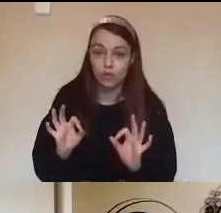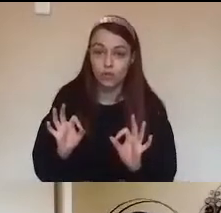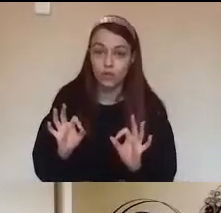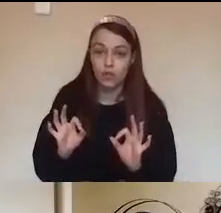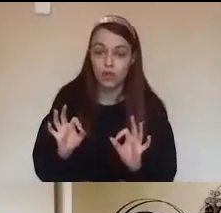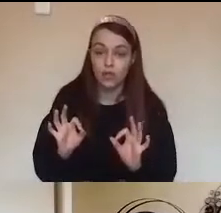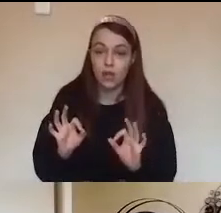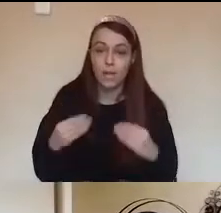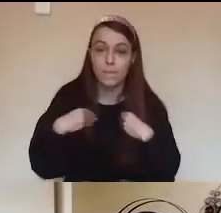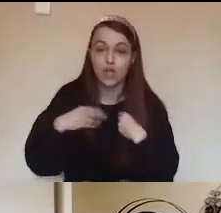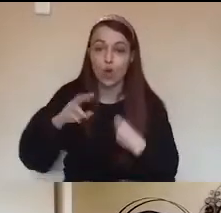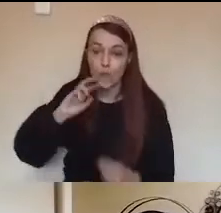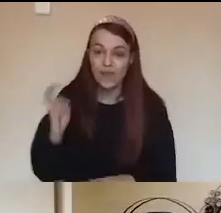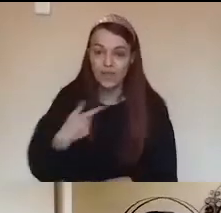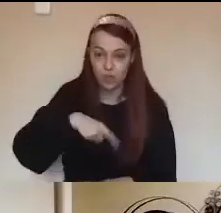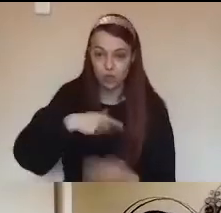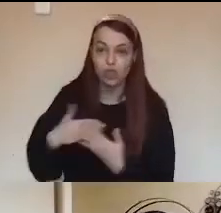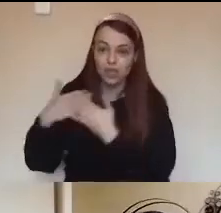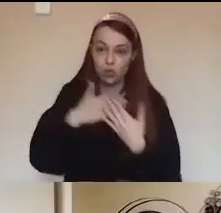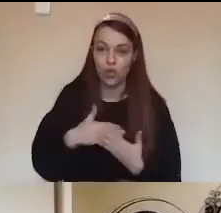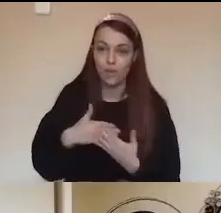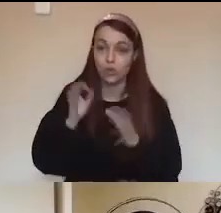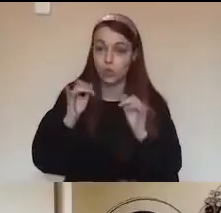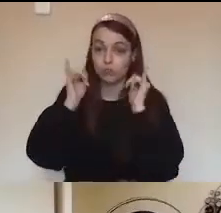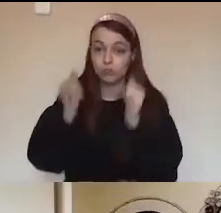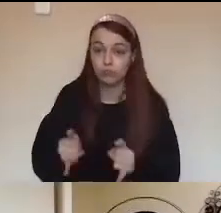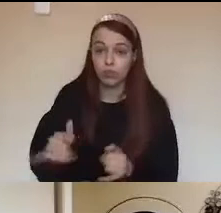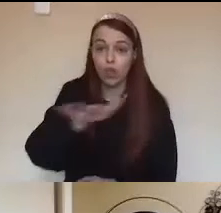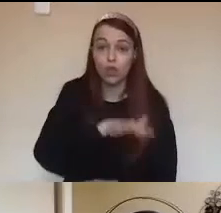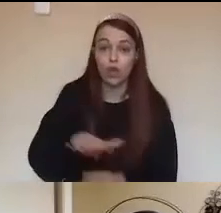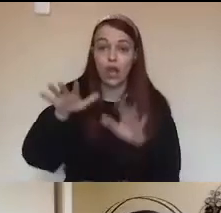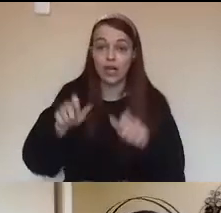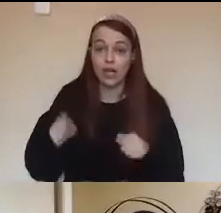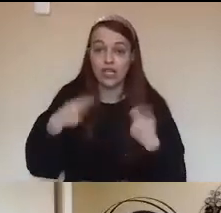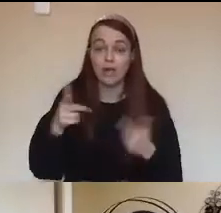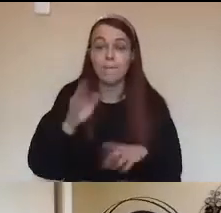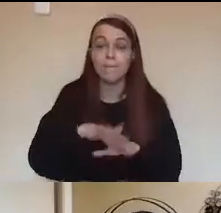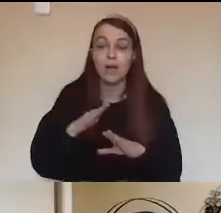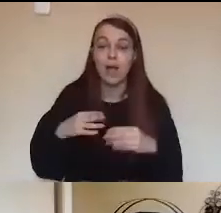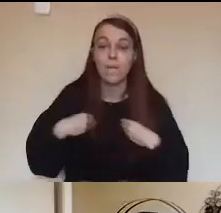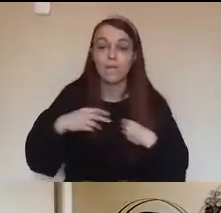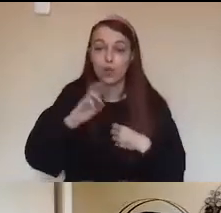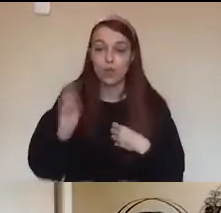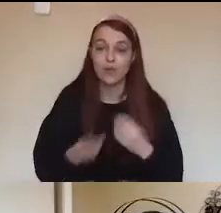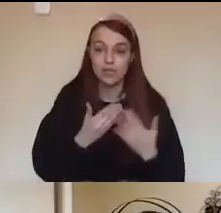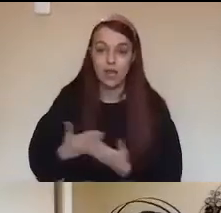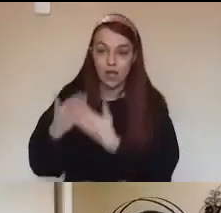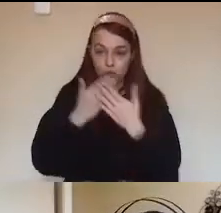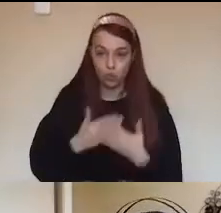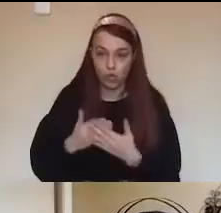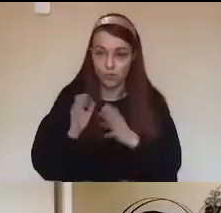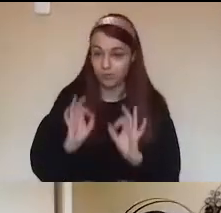biodiversidad. Y llegamos acá justamente a esta reserva para estudiar esta biodiversidad tan particular.